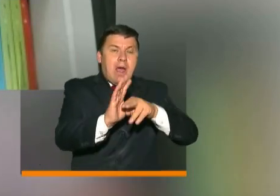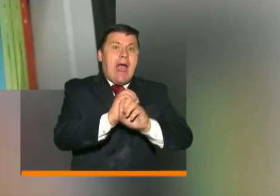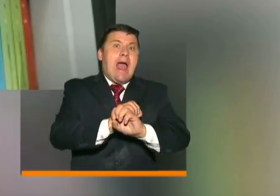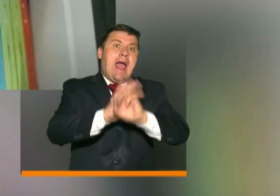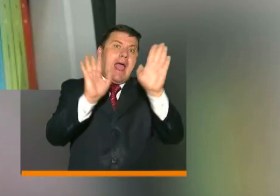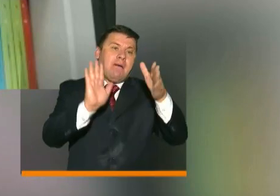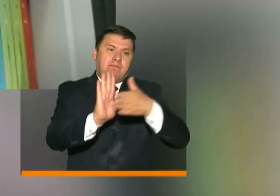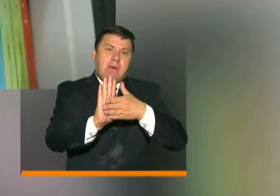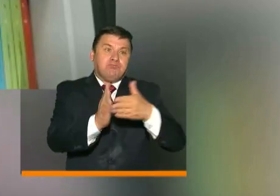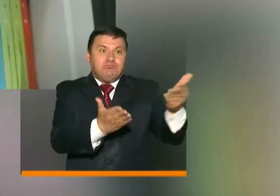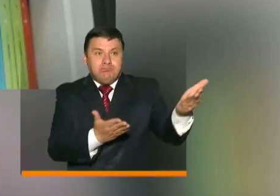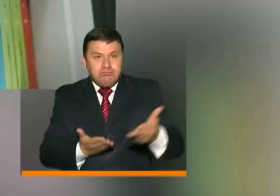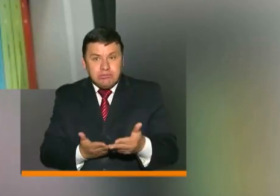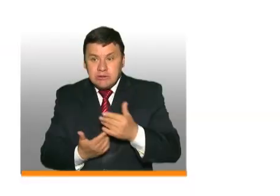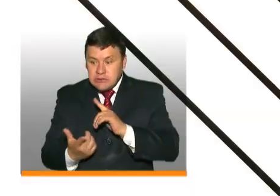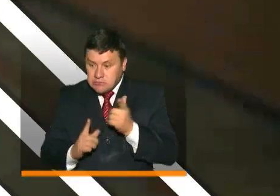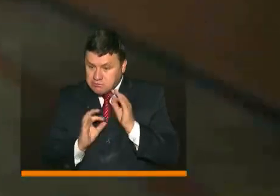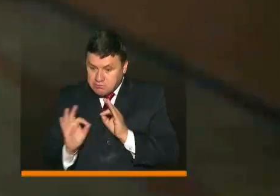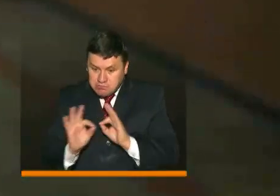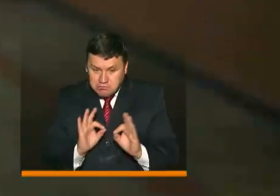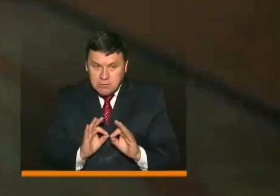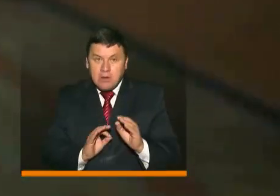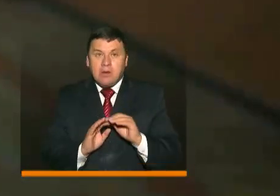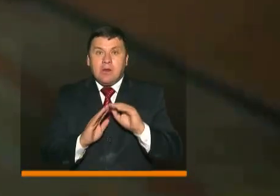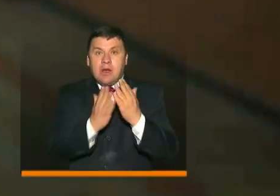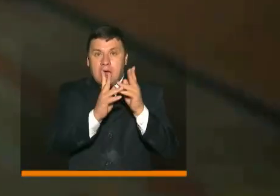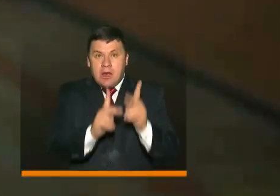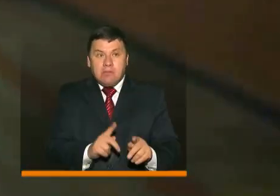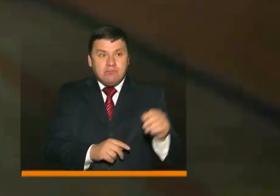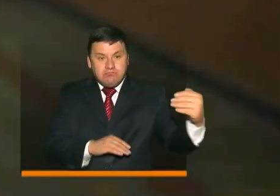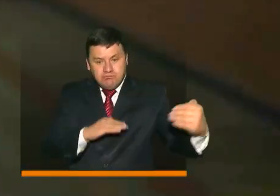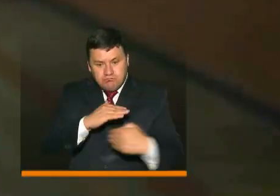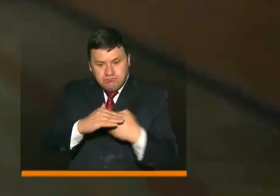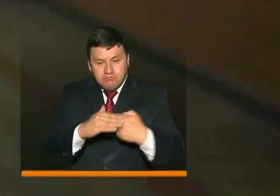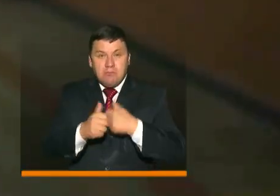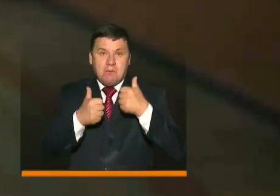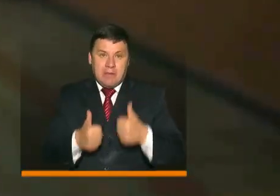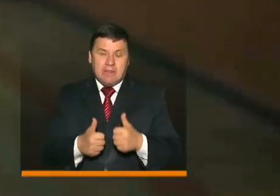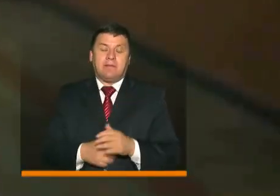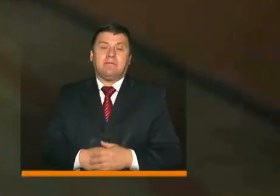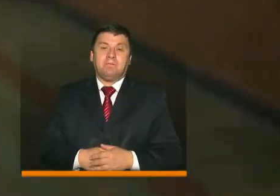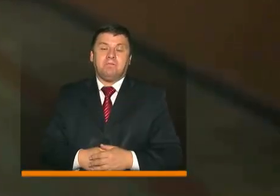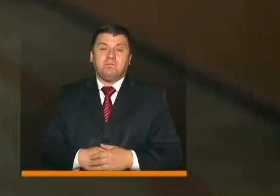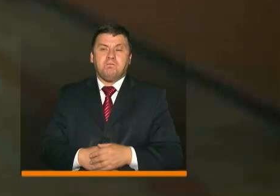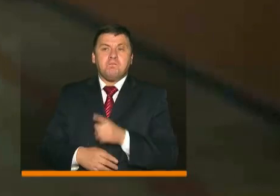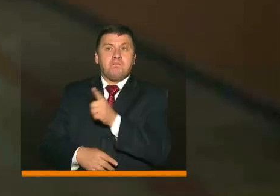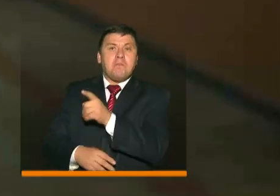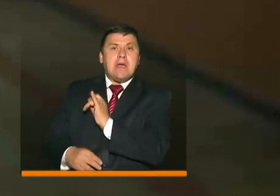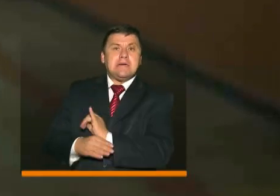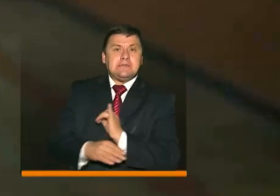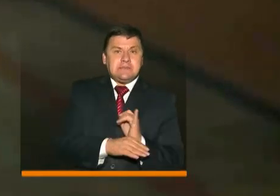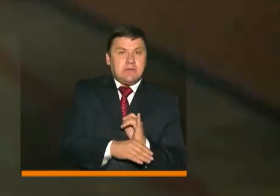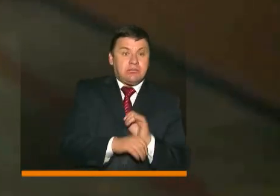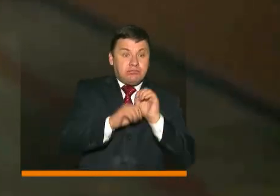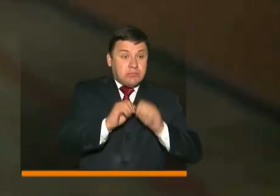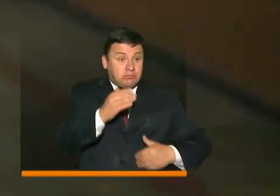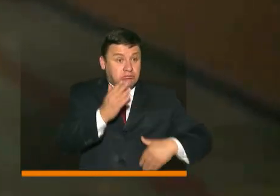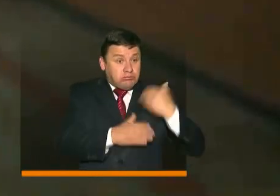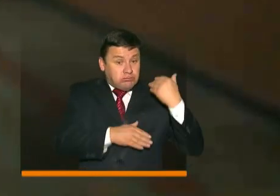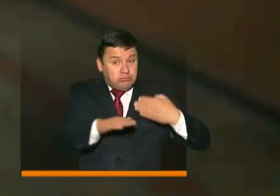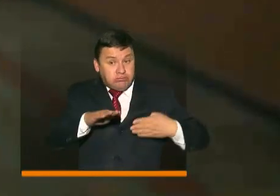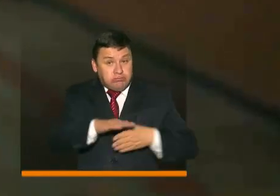dispuesta para recibir a nuestros estudiantes. En aquellas instituciones donde podemos retornar a las aulas,